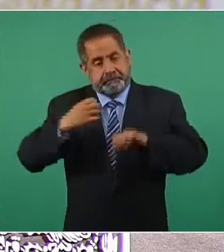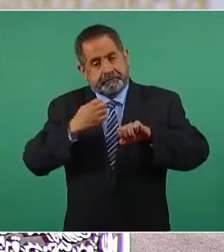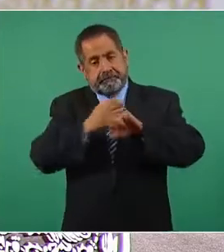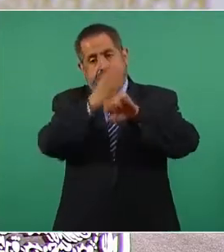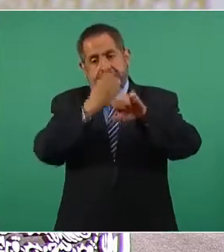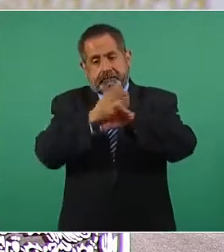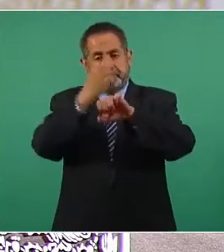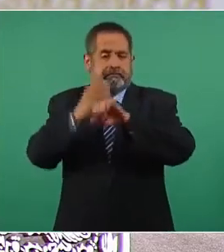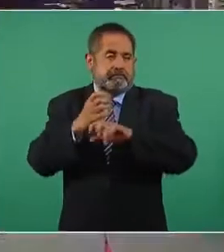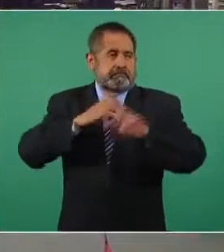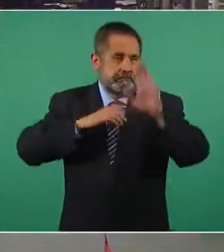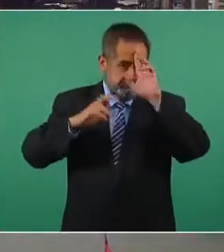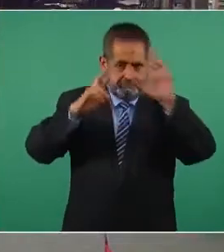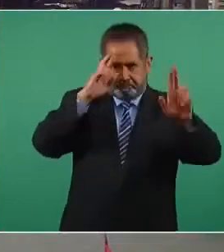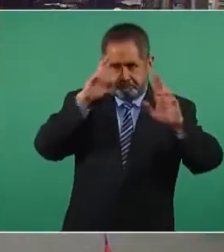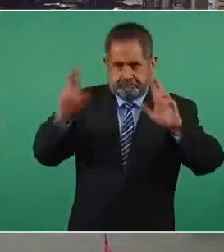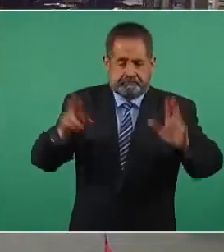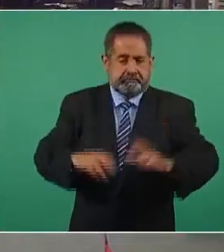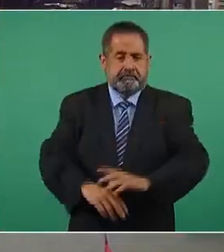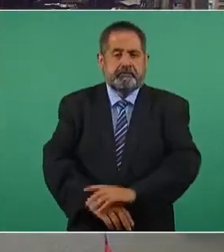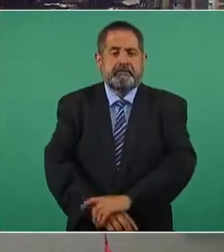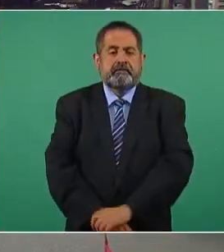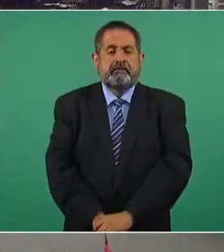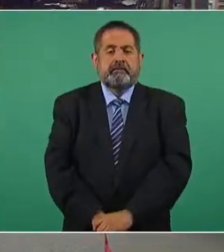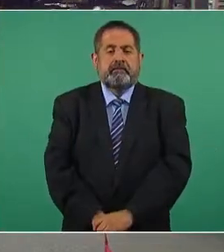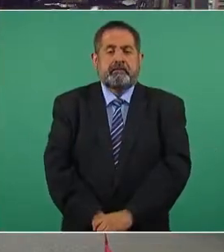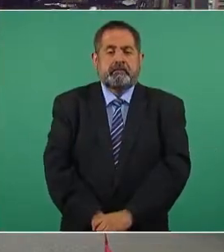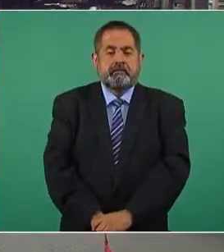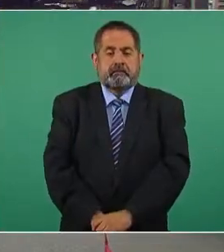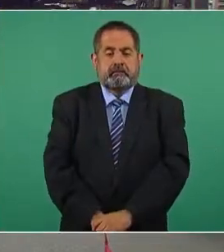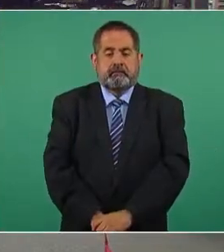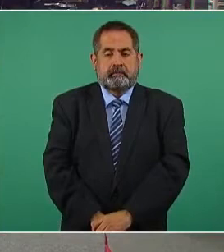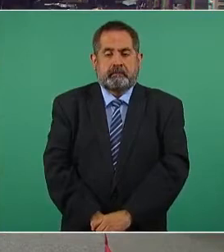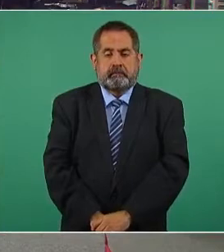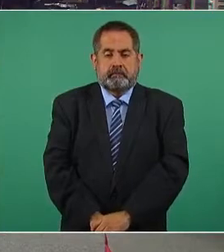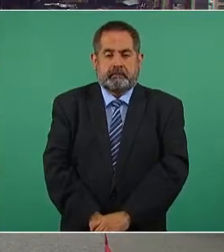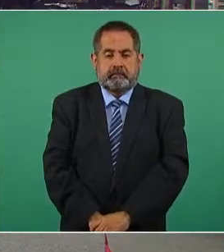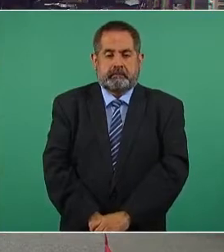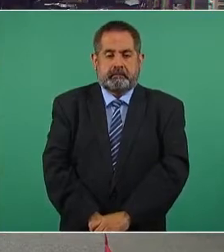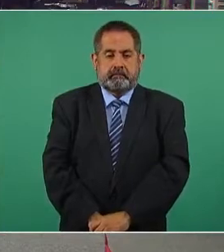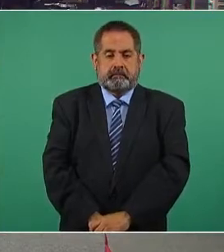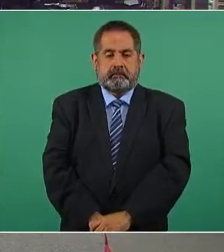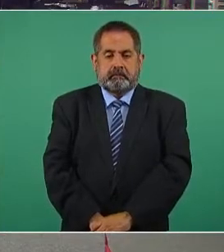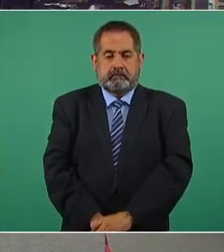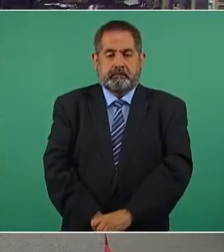que nosotros también respetamos. Sí.